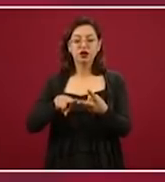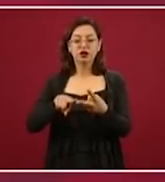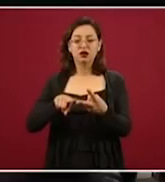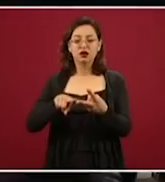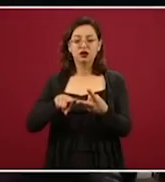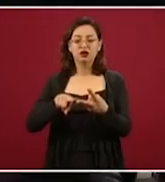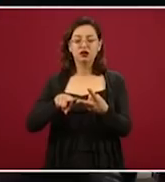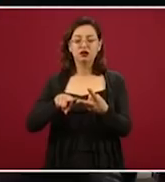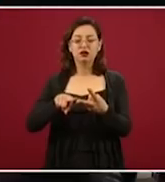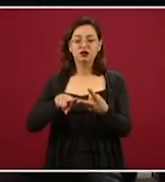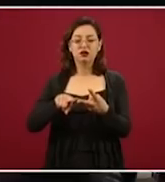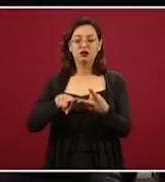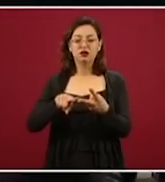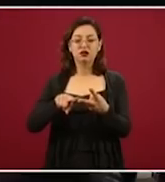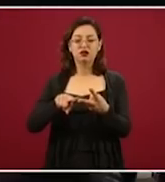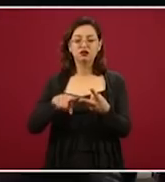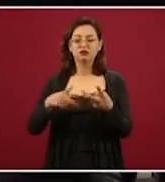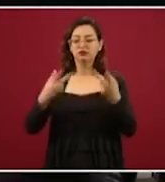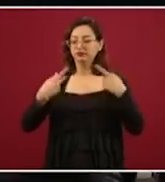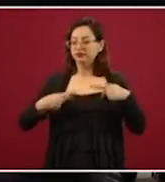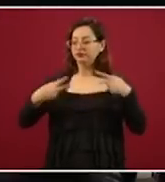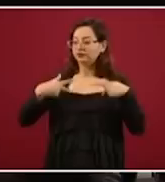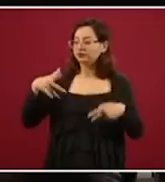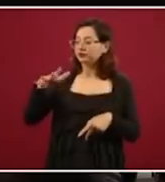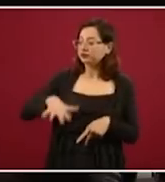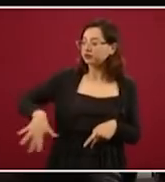las necesidades de la gente,